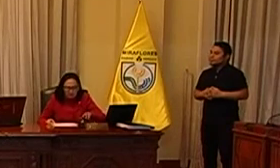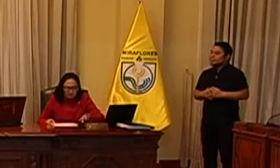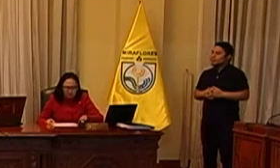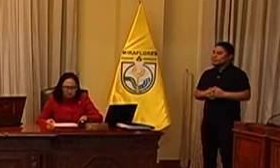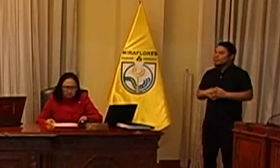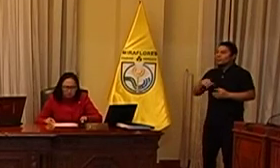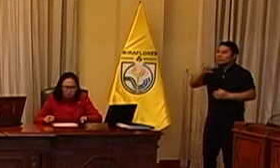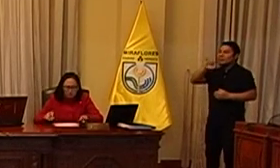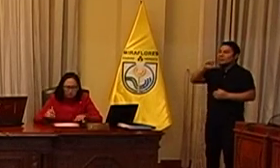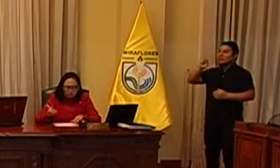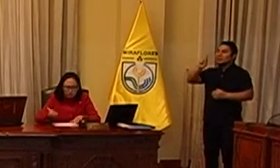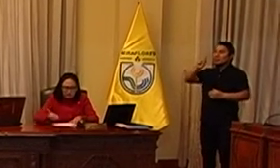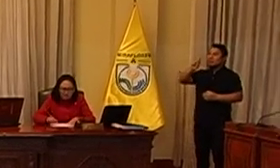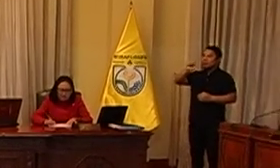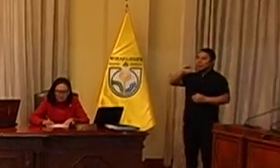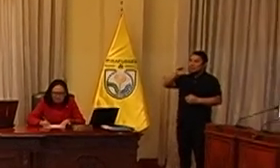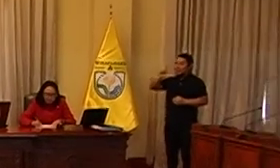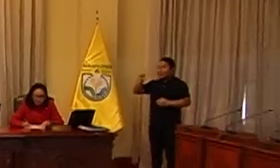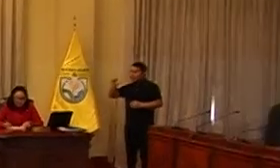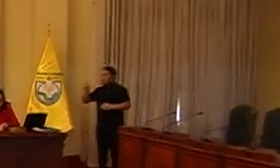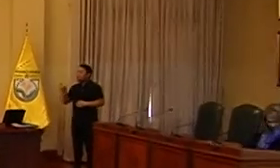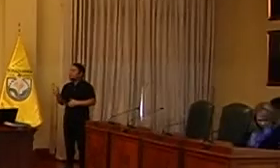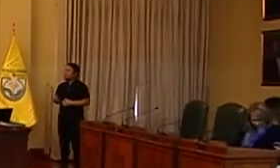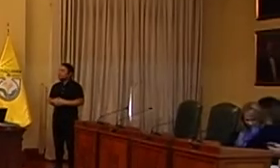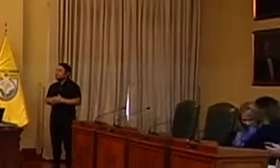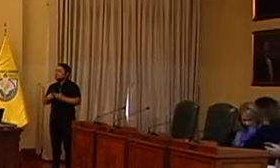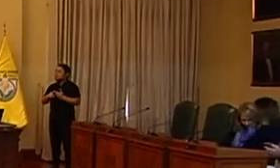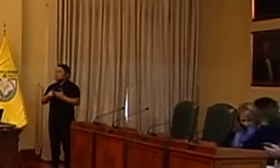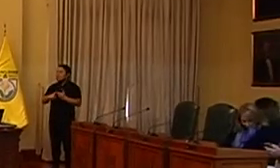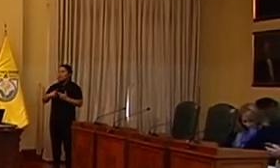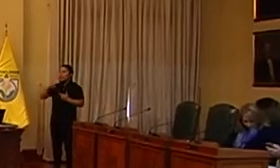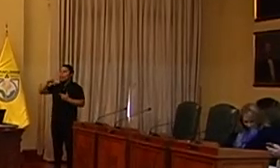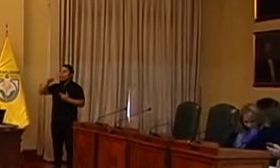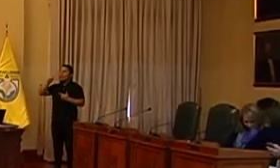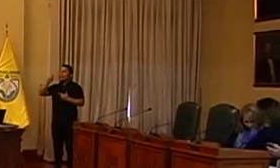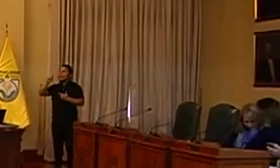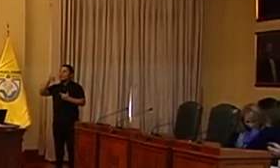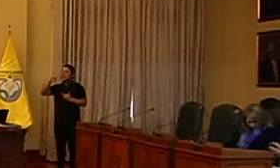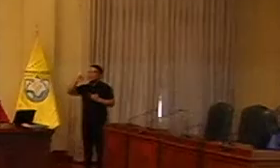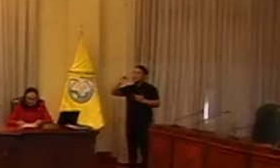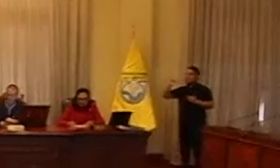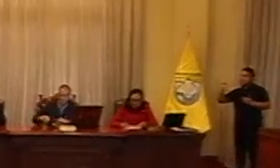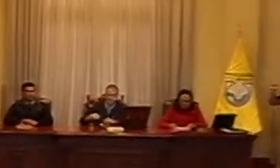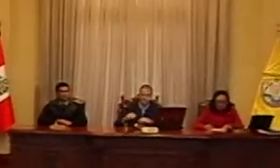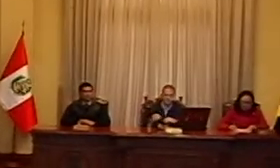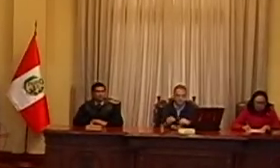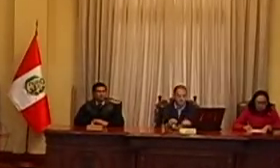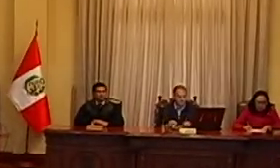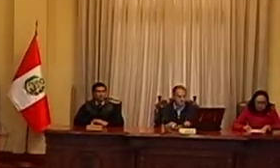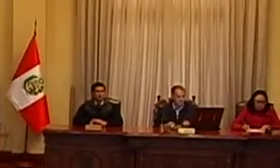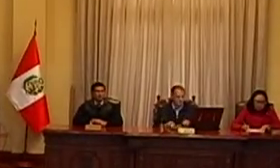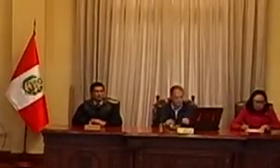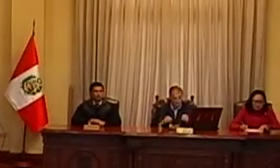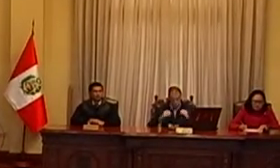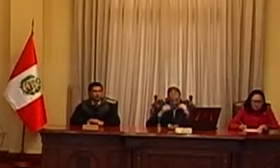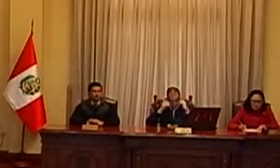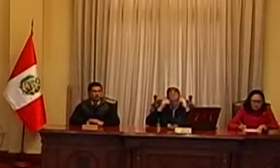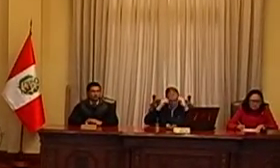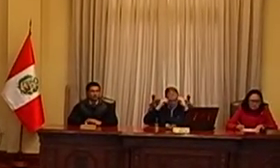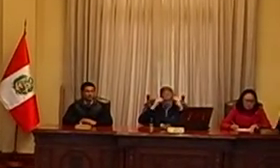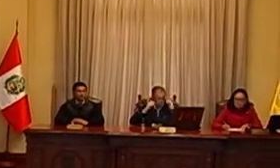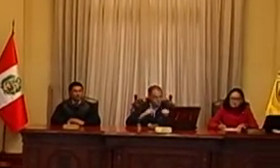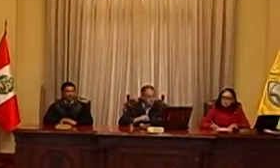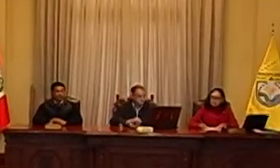Señor Israel Orlando Acuña Wong Coquis. Presente. Señora Patricia María del Río Jiménez de Olavide. Presente. Señora